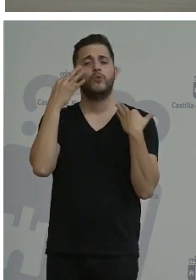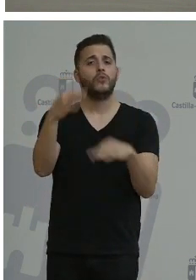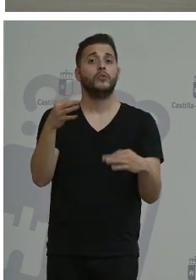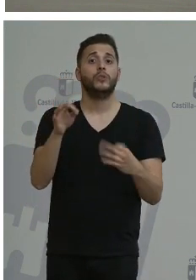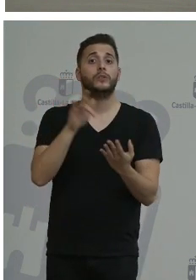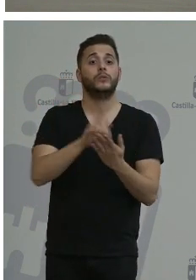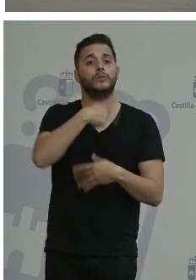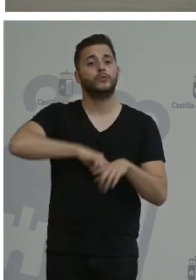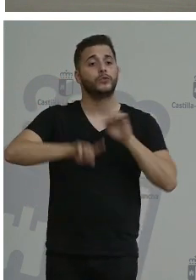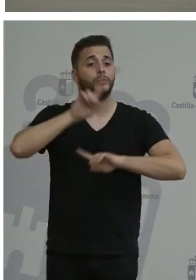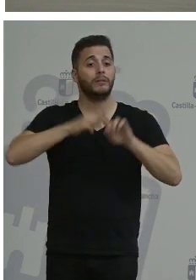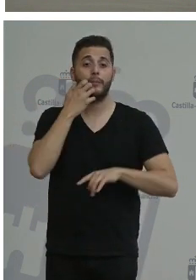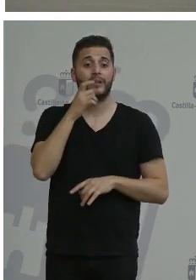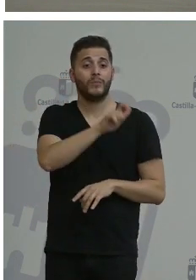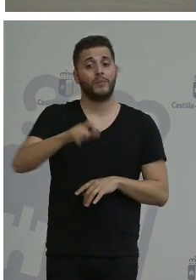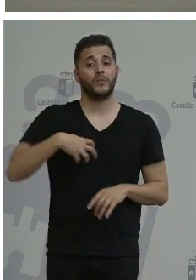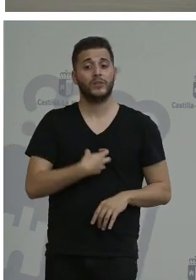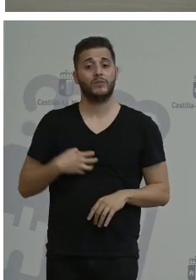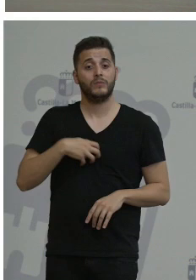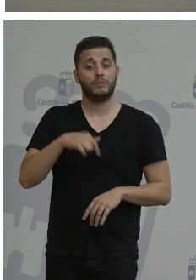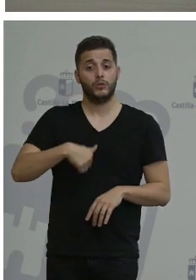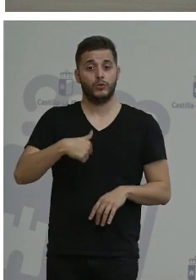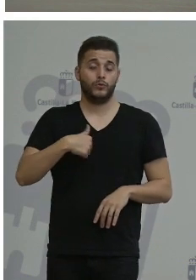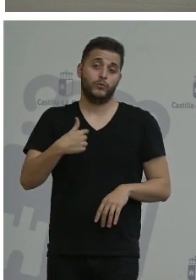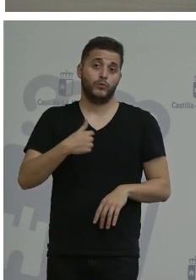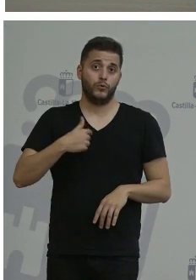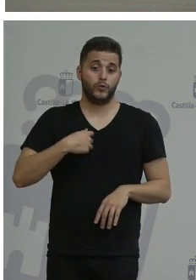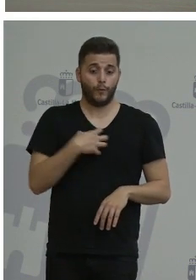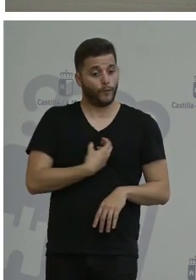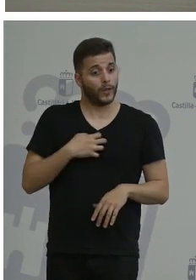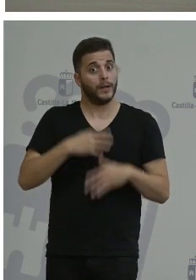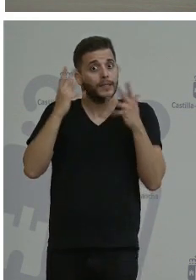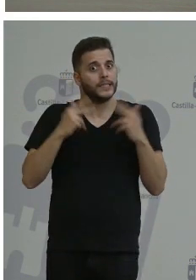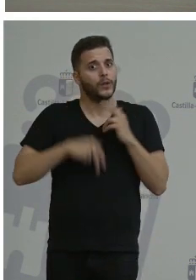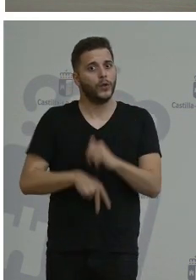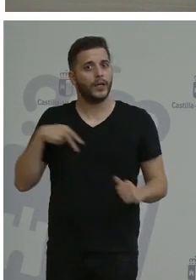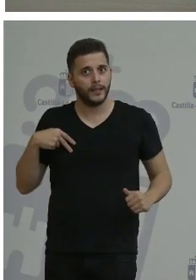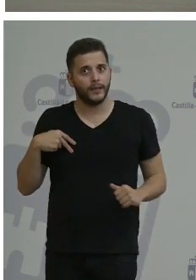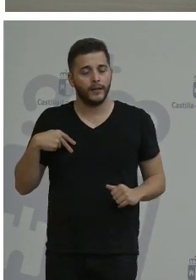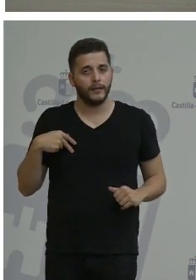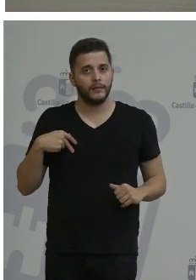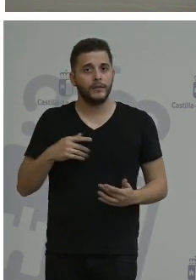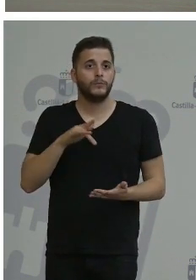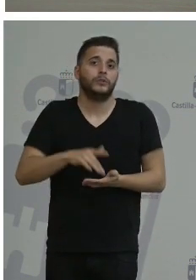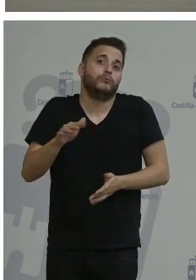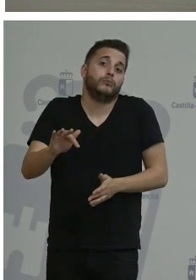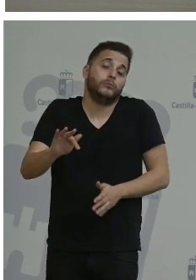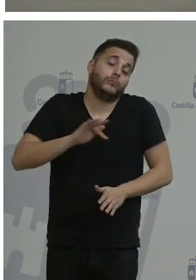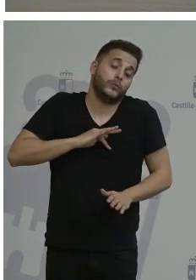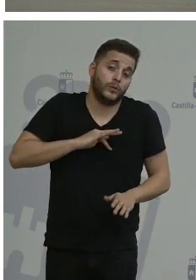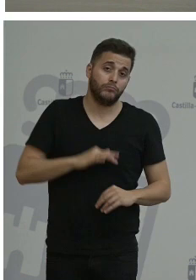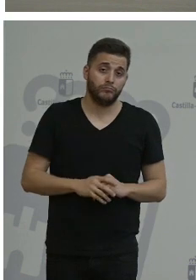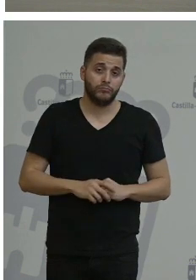cuanto a los que somos funcionarios. Yo lo soy de la Administración general del Estado, pues, donde nos toca. Y, realmente,